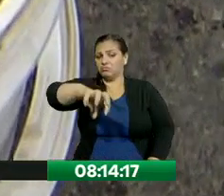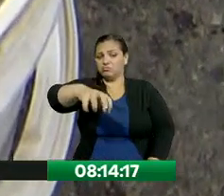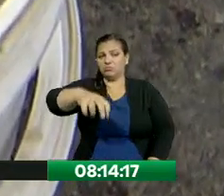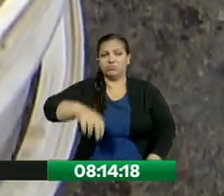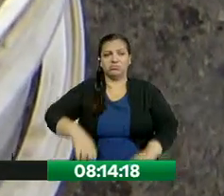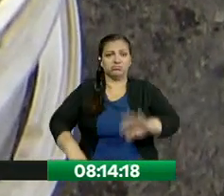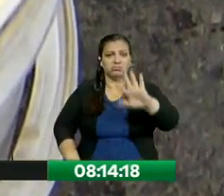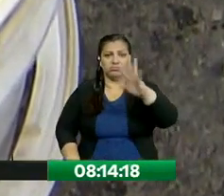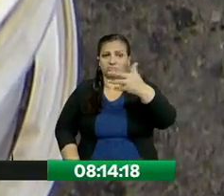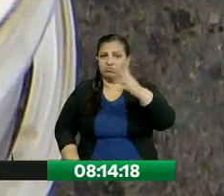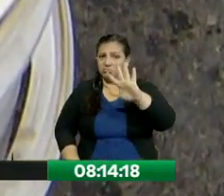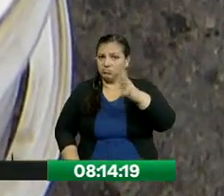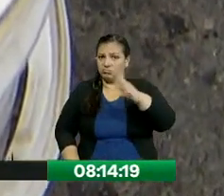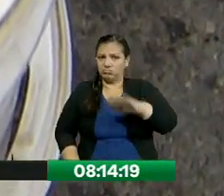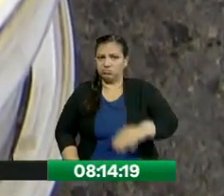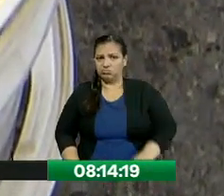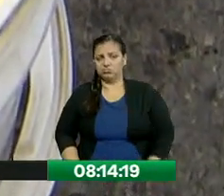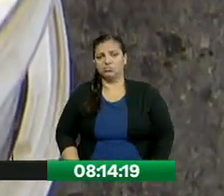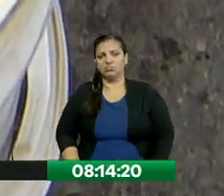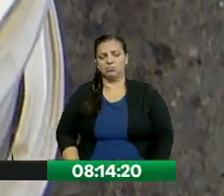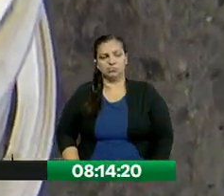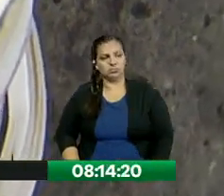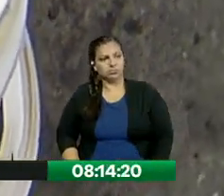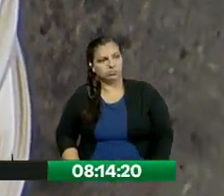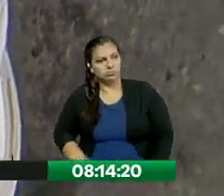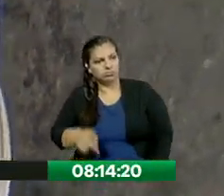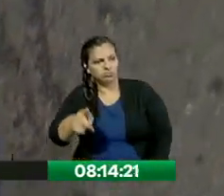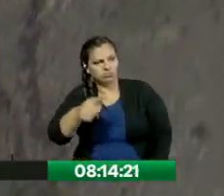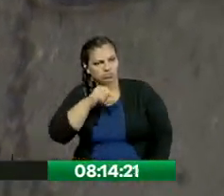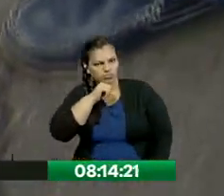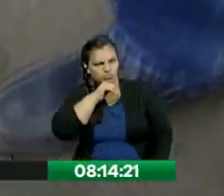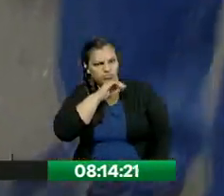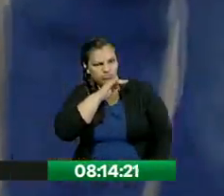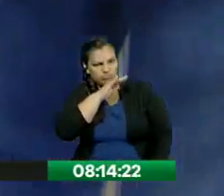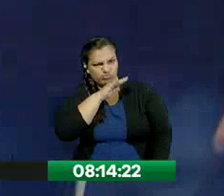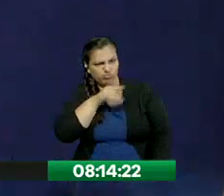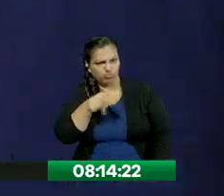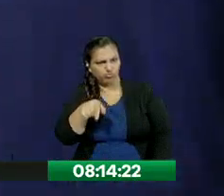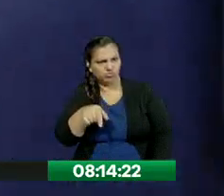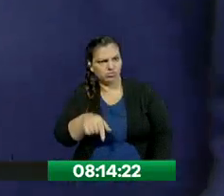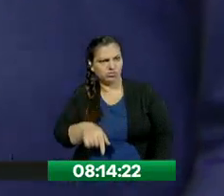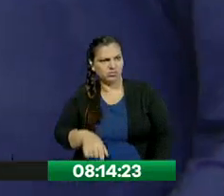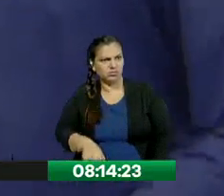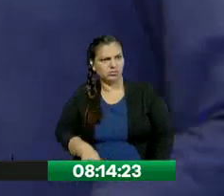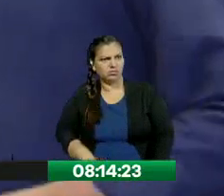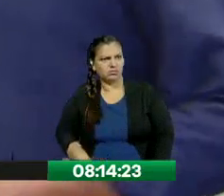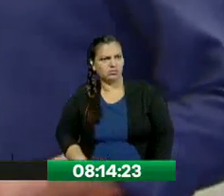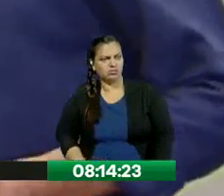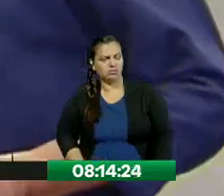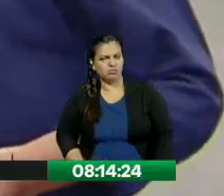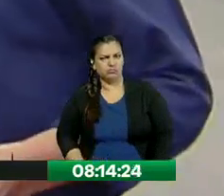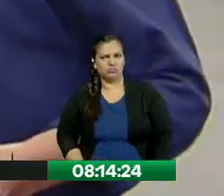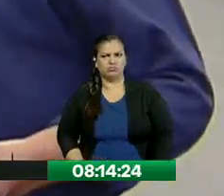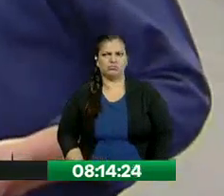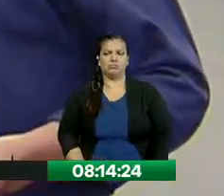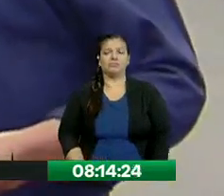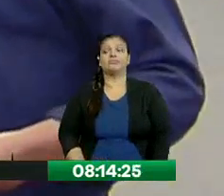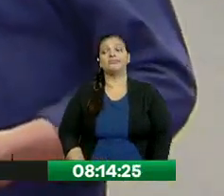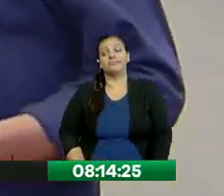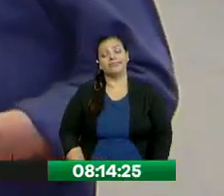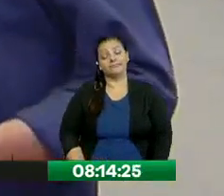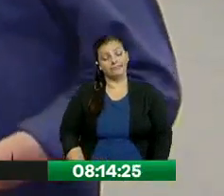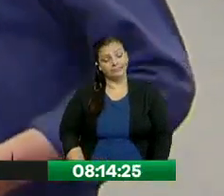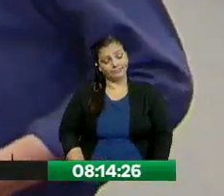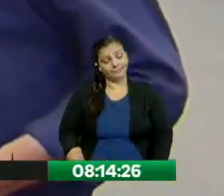presentable, es. ¿Cómo será cuando llega normal? Imagínese usted. Espuma sale. Y espumosa. Entonces, nosotros queremos pedirle a